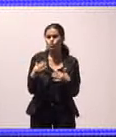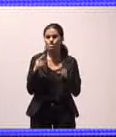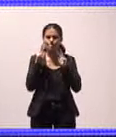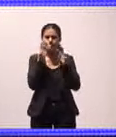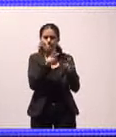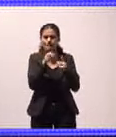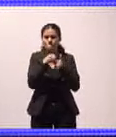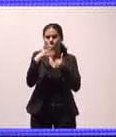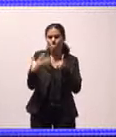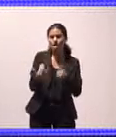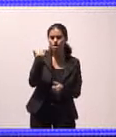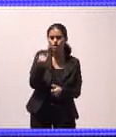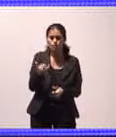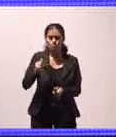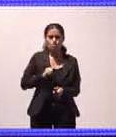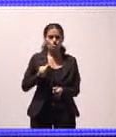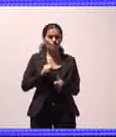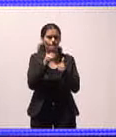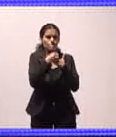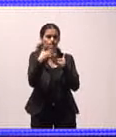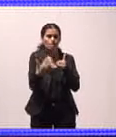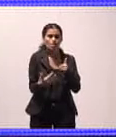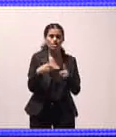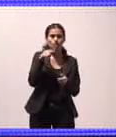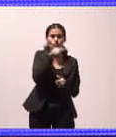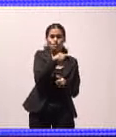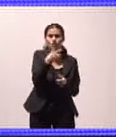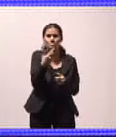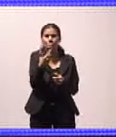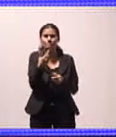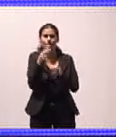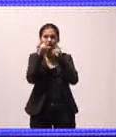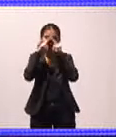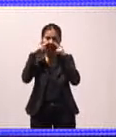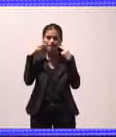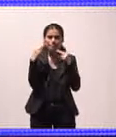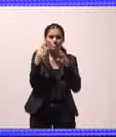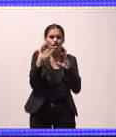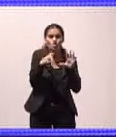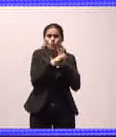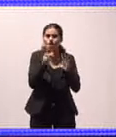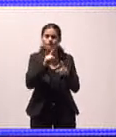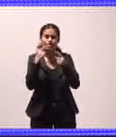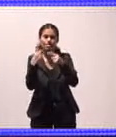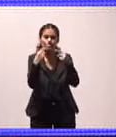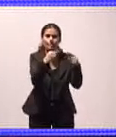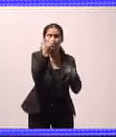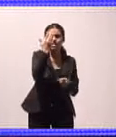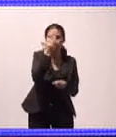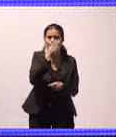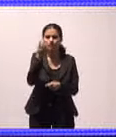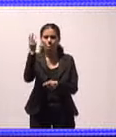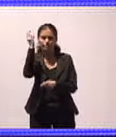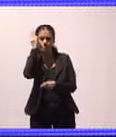los valores de la mujer, que ponderan los valores de las diferentes etnias que tenemos, la etnia negra, la indígena,